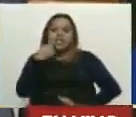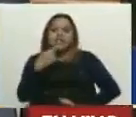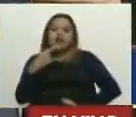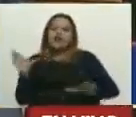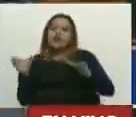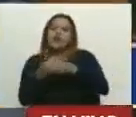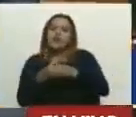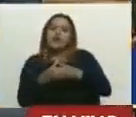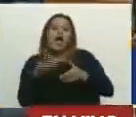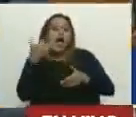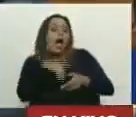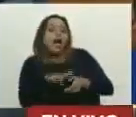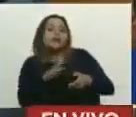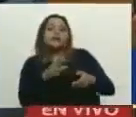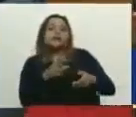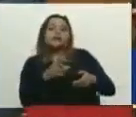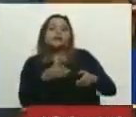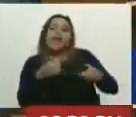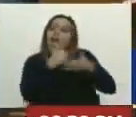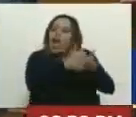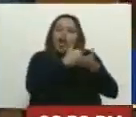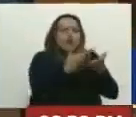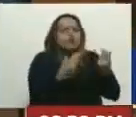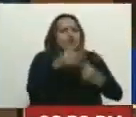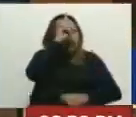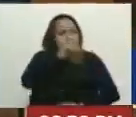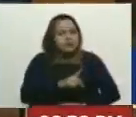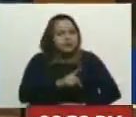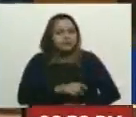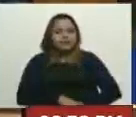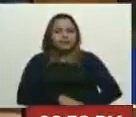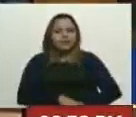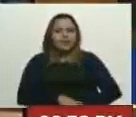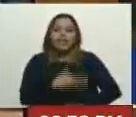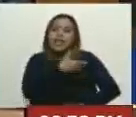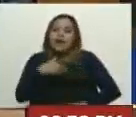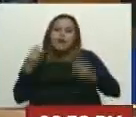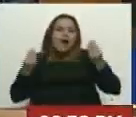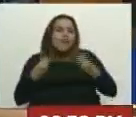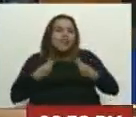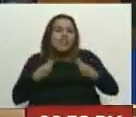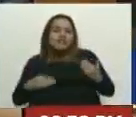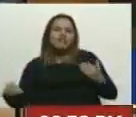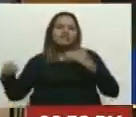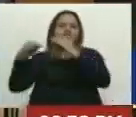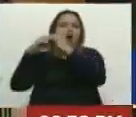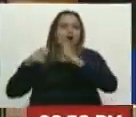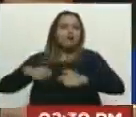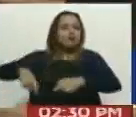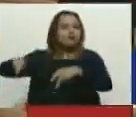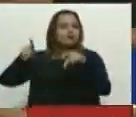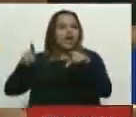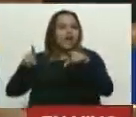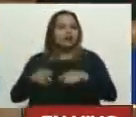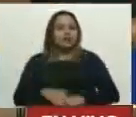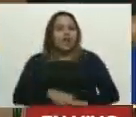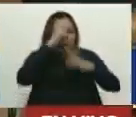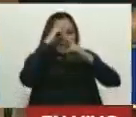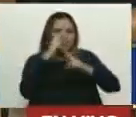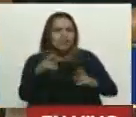población privilegiada por su discapacidad. Anhelamos una vida colmada de equiparación de oportunidades,